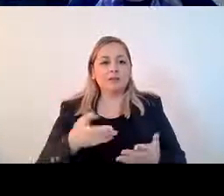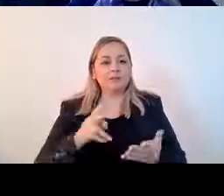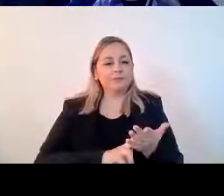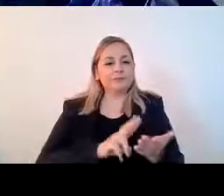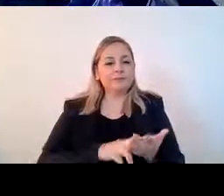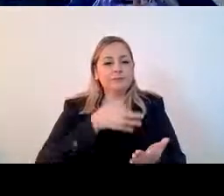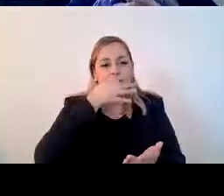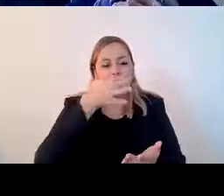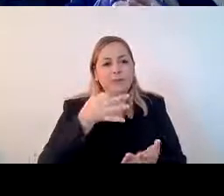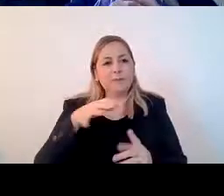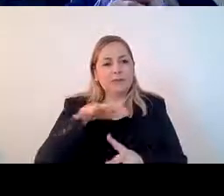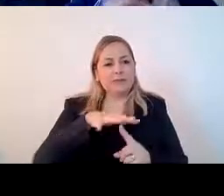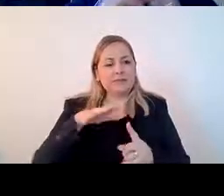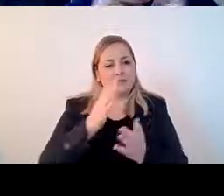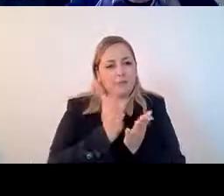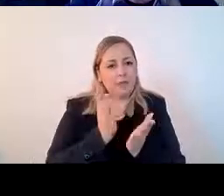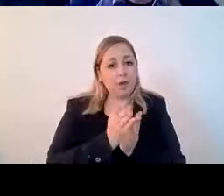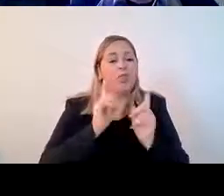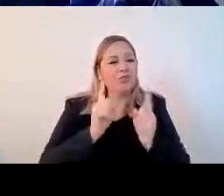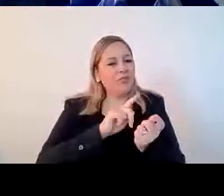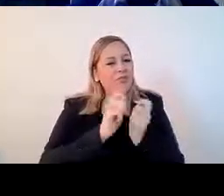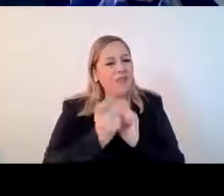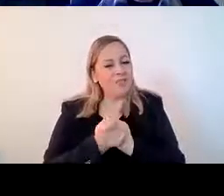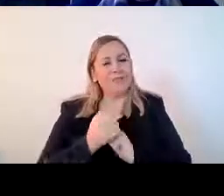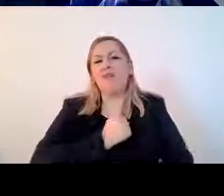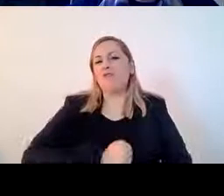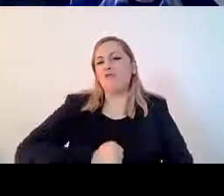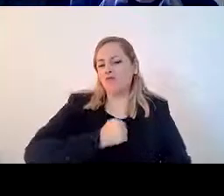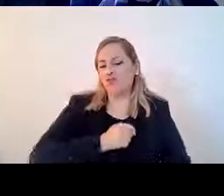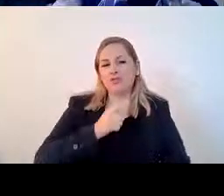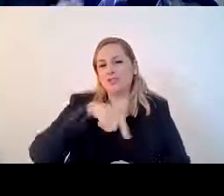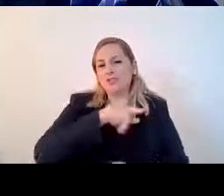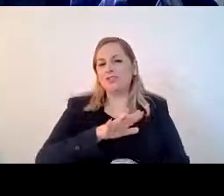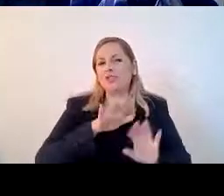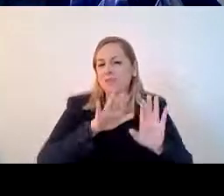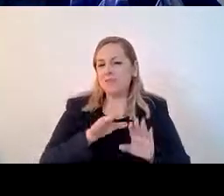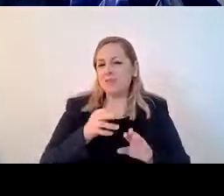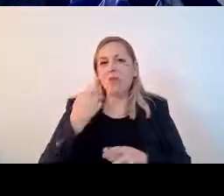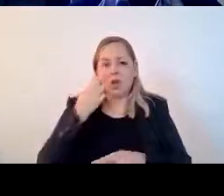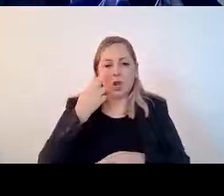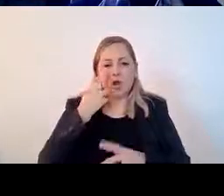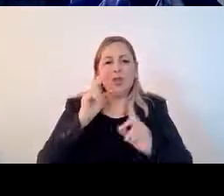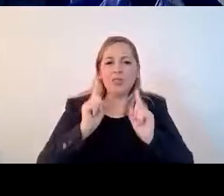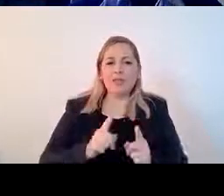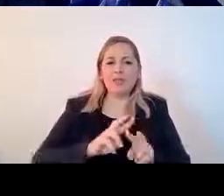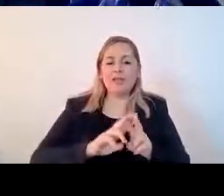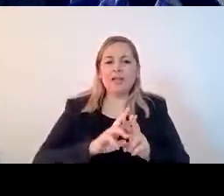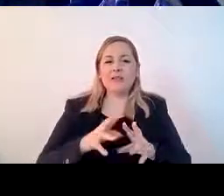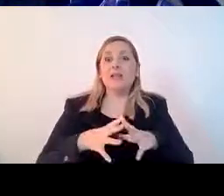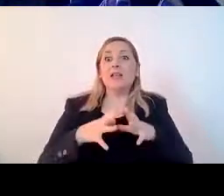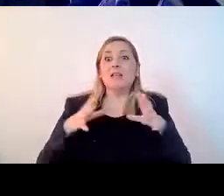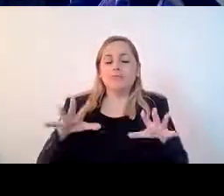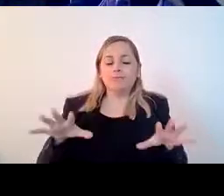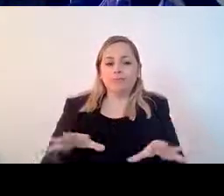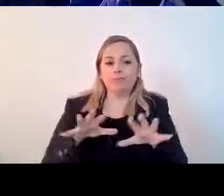decía, el sistema escolar hay que cambiarlo, es aburrido. Ellos mismos reconocían que tenían que hacer un tremendo